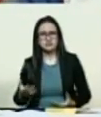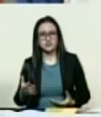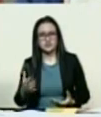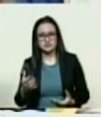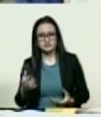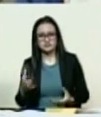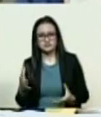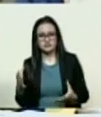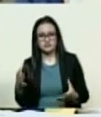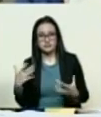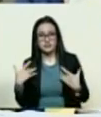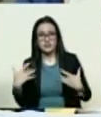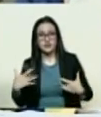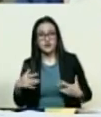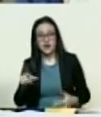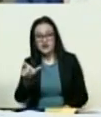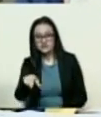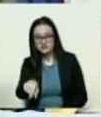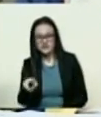son venezolanos.